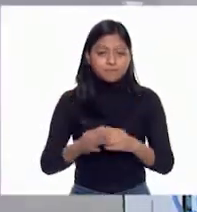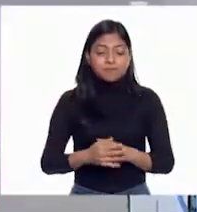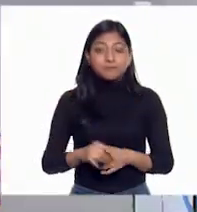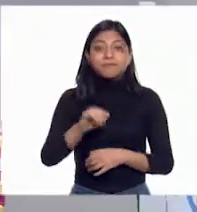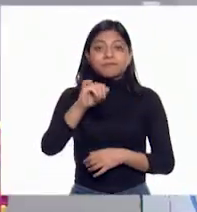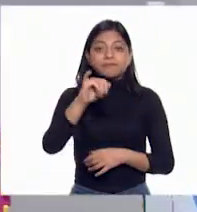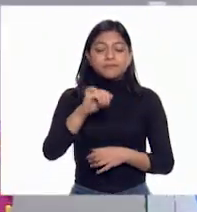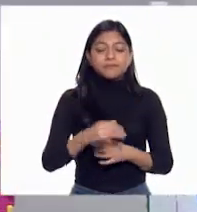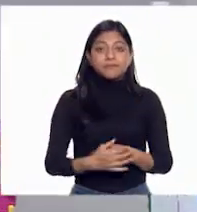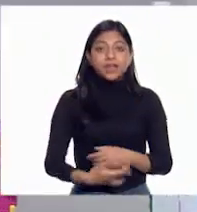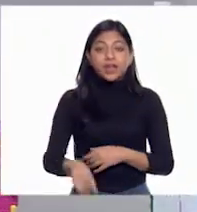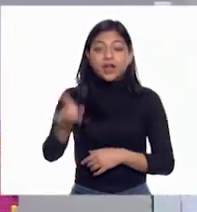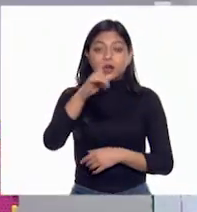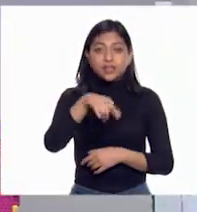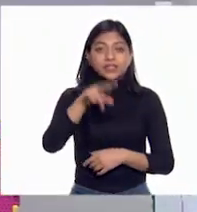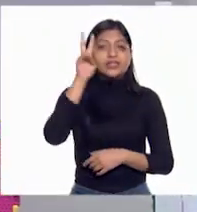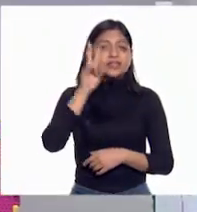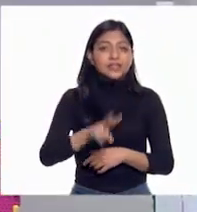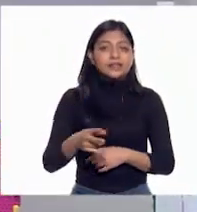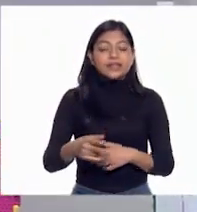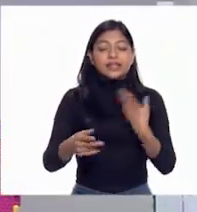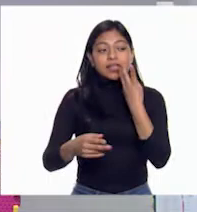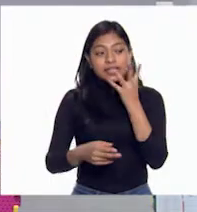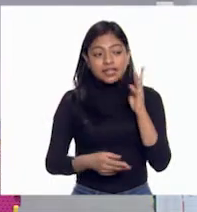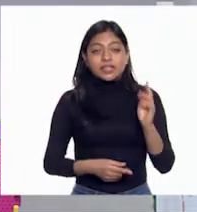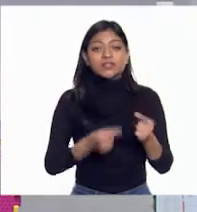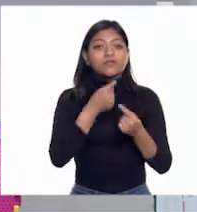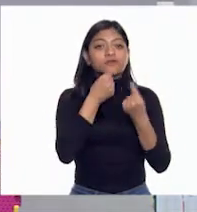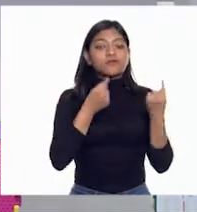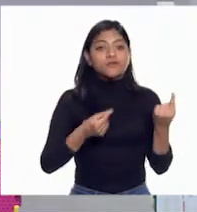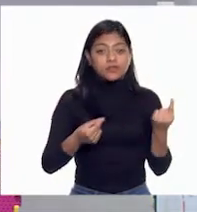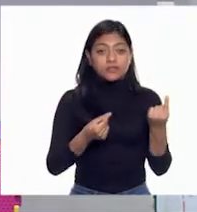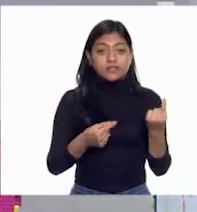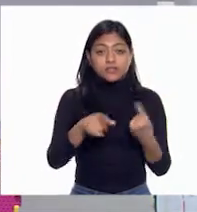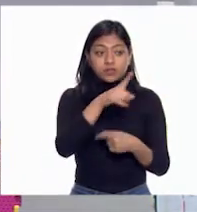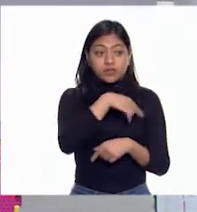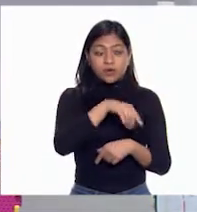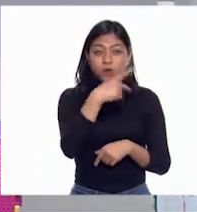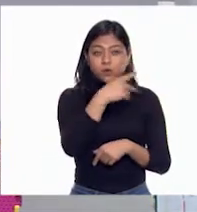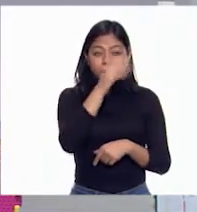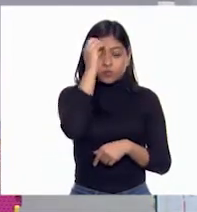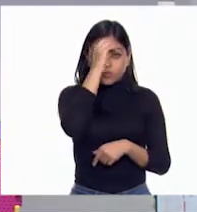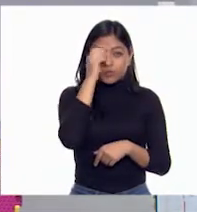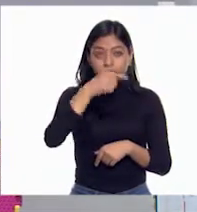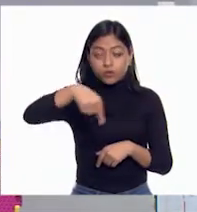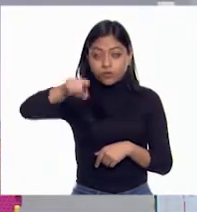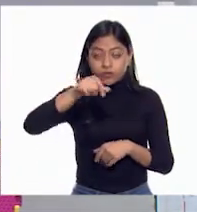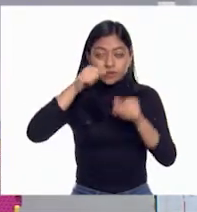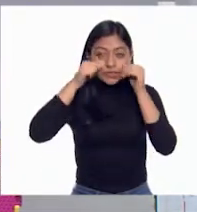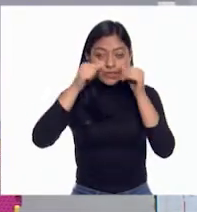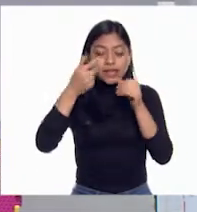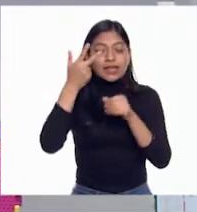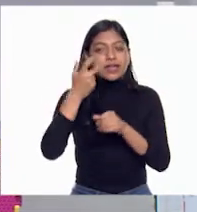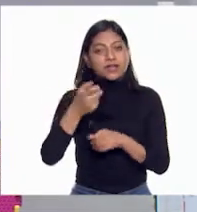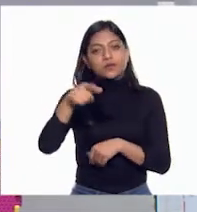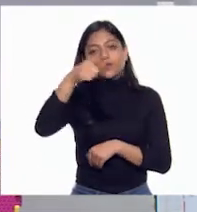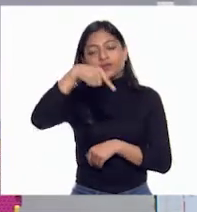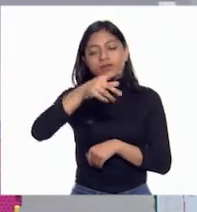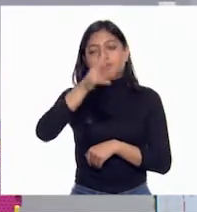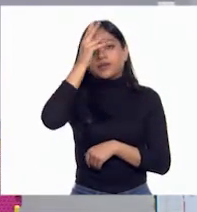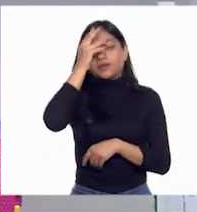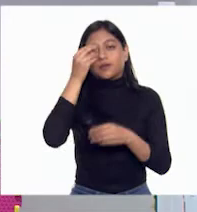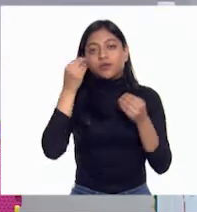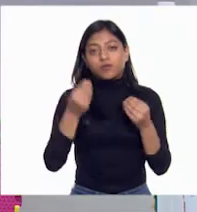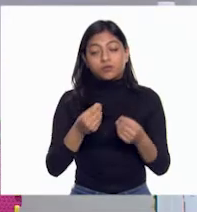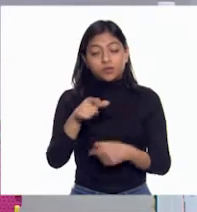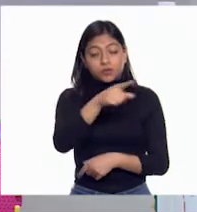Y sin duda, escuchar las voces de las niñas y los niños nos ha enriquecido muchísimo. Necesitamos poner atención a lo que nos dicen